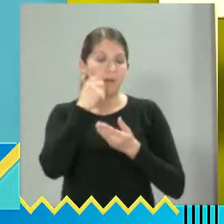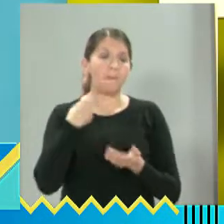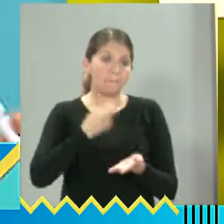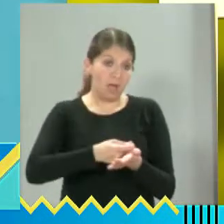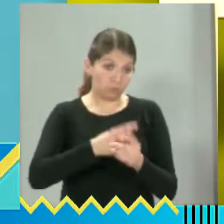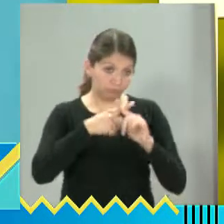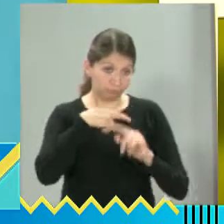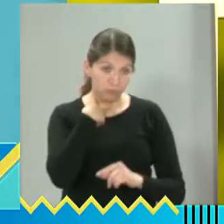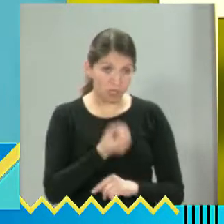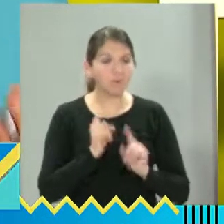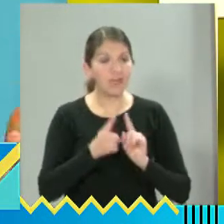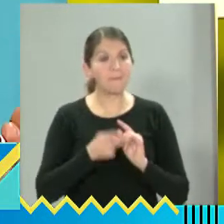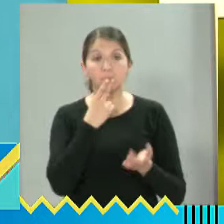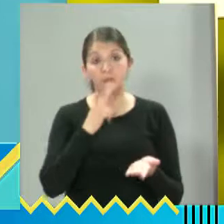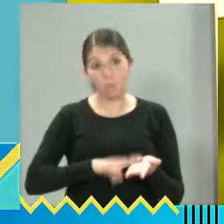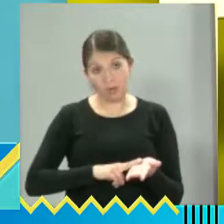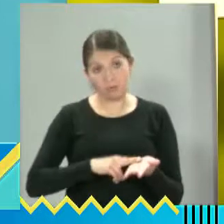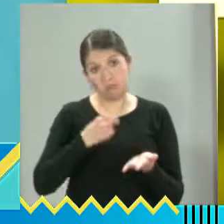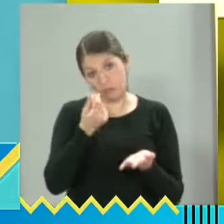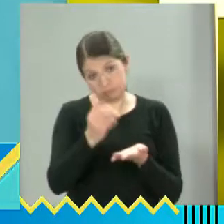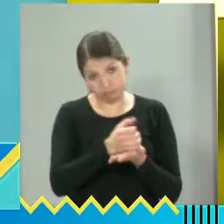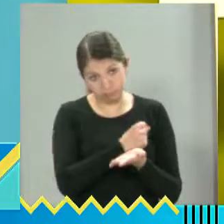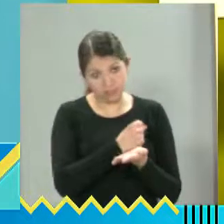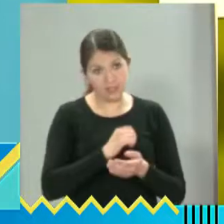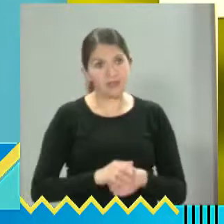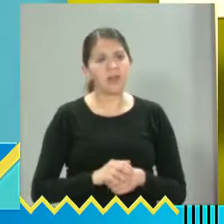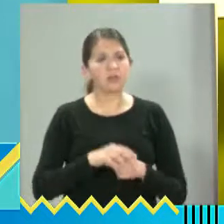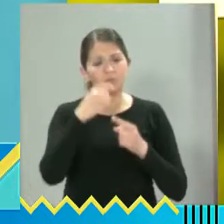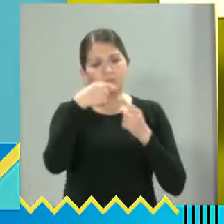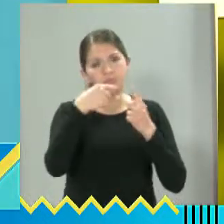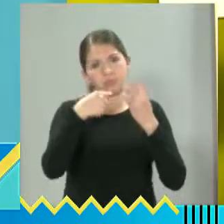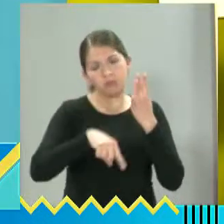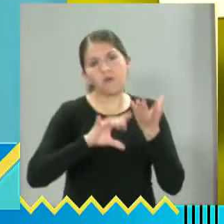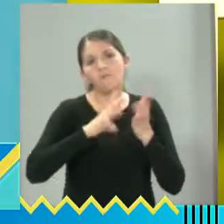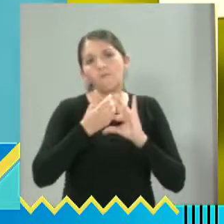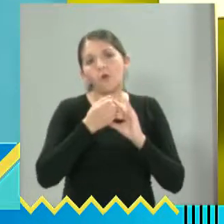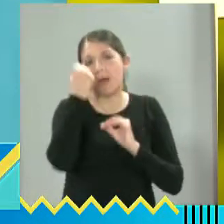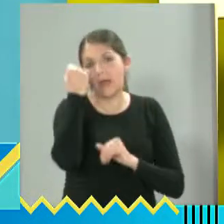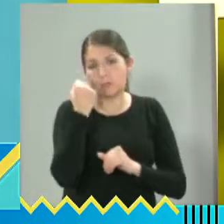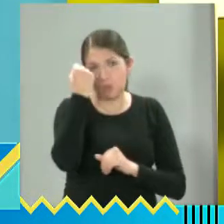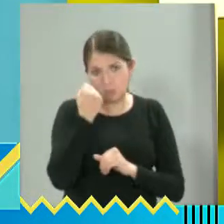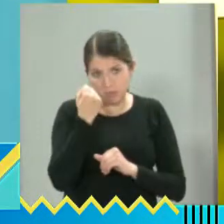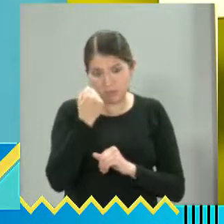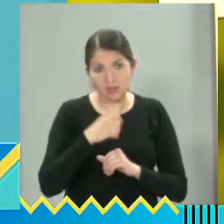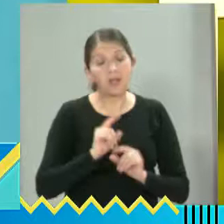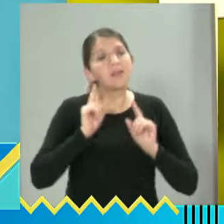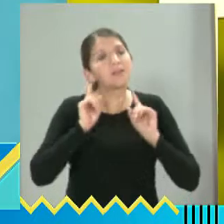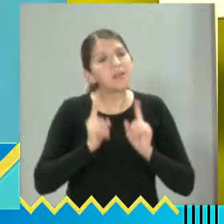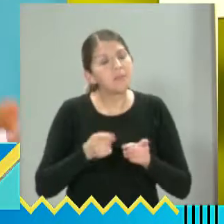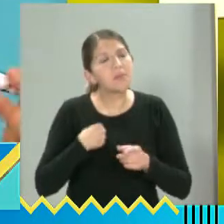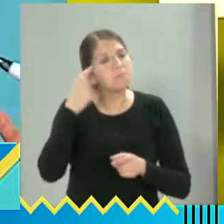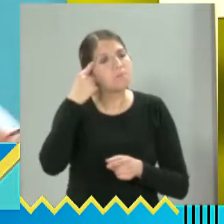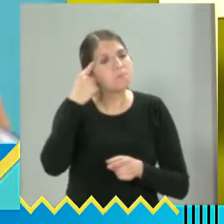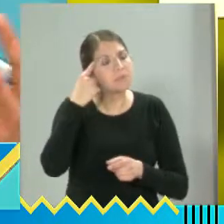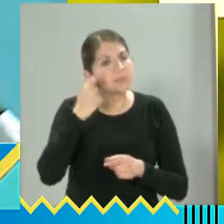también las retenciones, ¿sí? Dentro de este paquete de medidas económicas también hay que ver, bueno, la repercusión que tiene toda